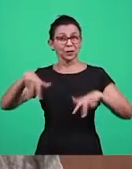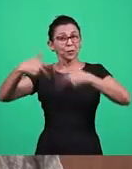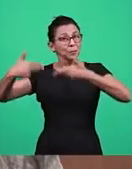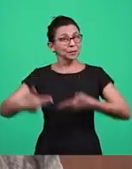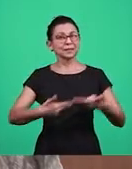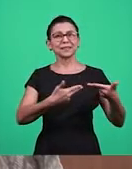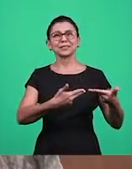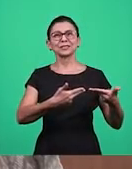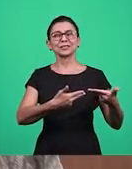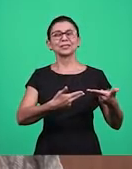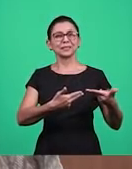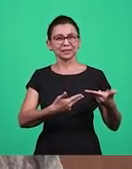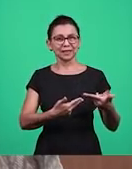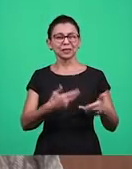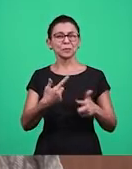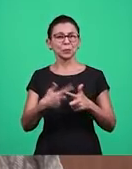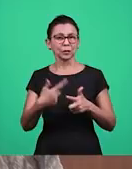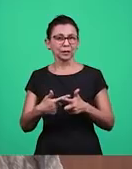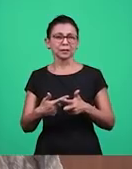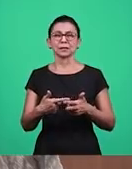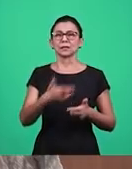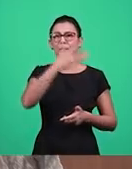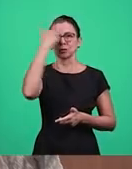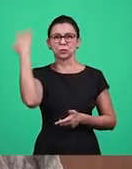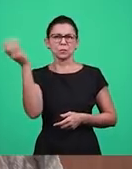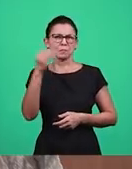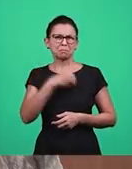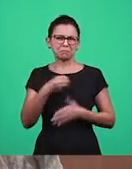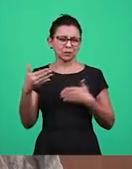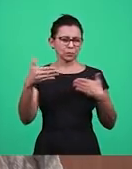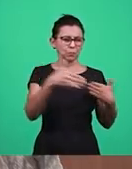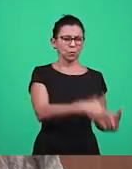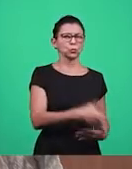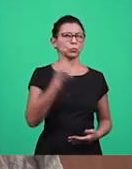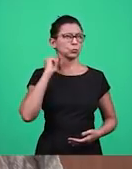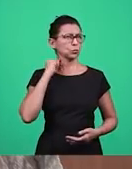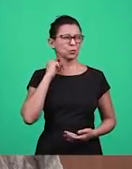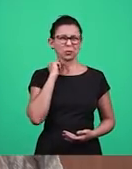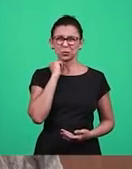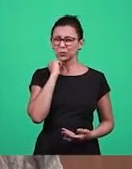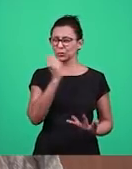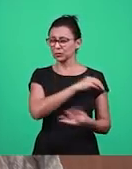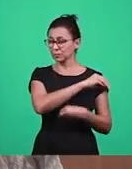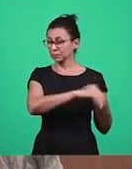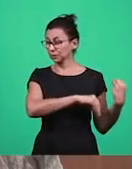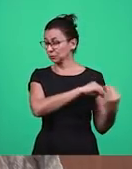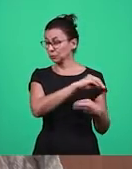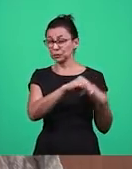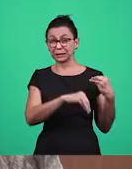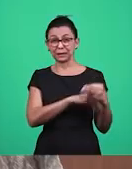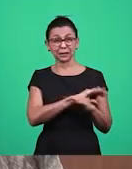ya muerto en sus delitos y pecados, pero Dios toma a este hombre